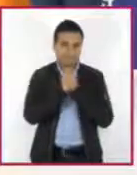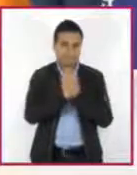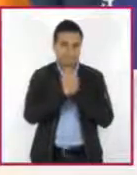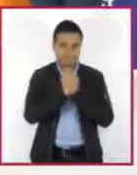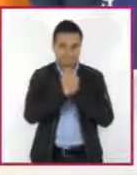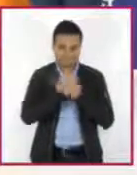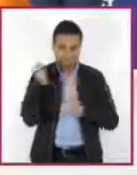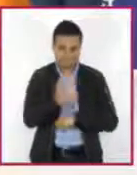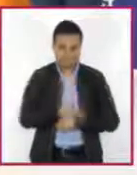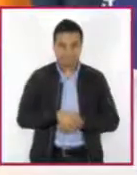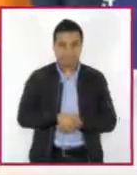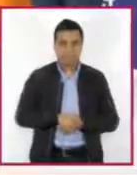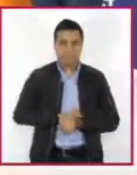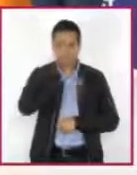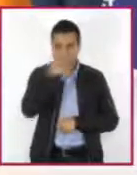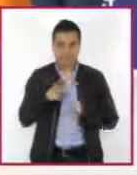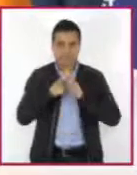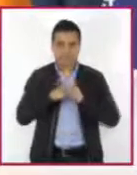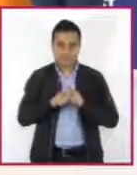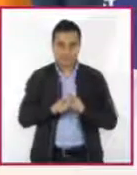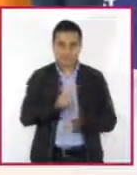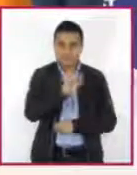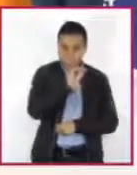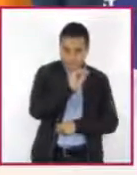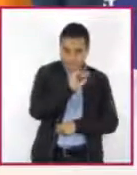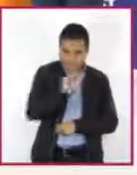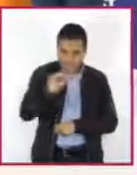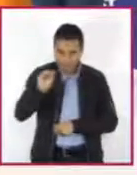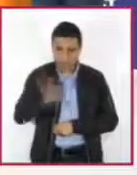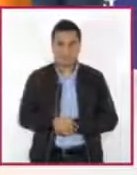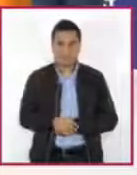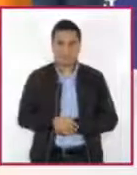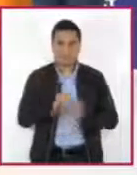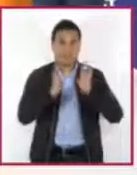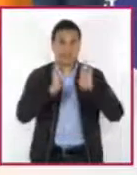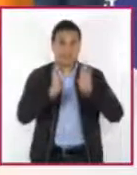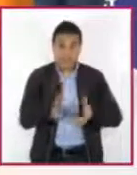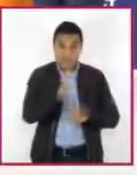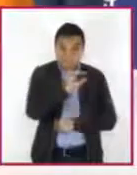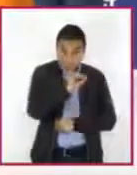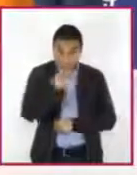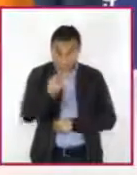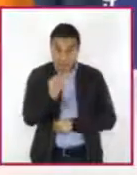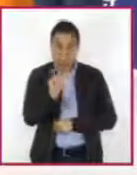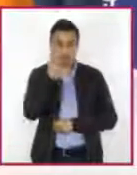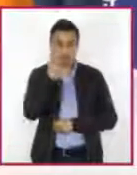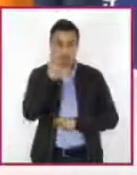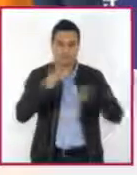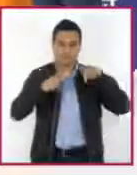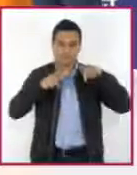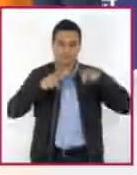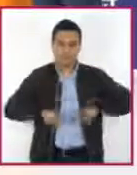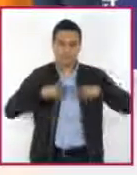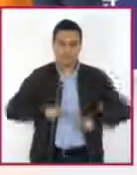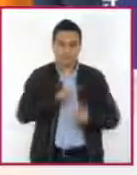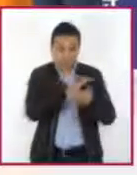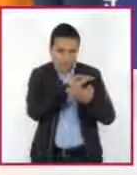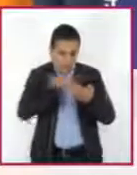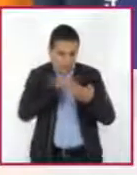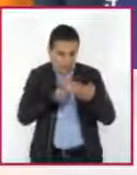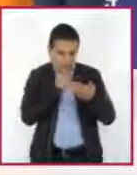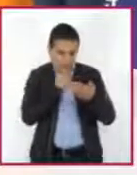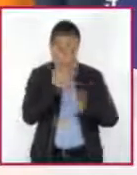de casillas que avanzará. Una vez en la casilla, un integrante del equipo dará lectura a la pista y tendrá 10